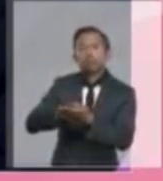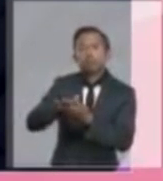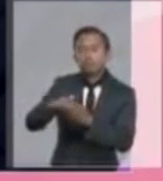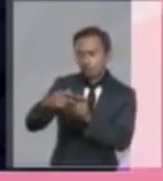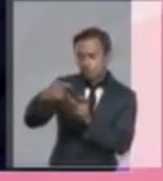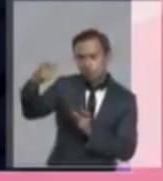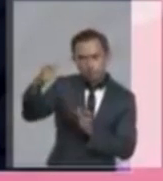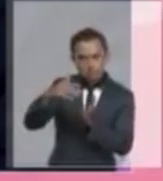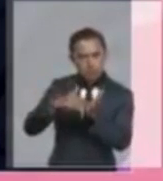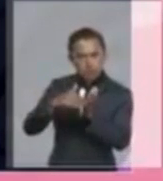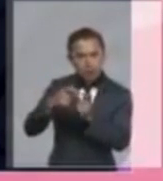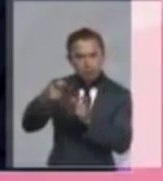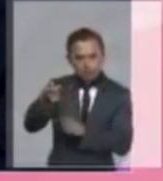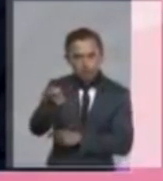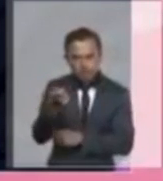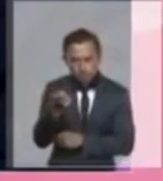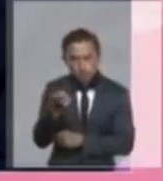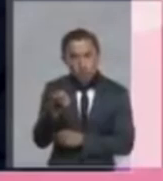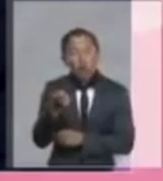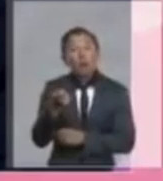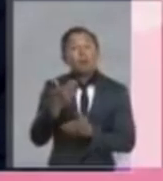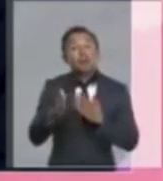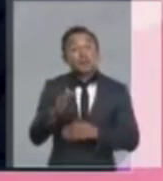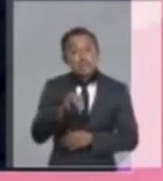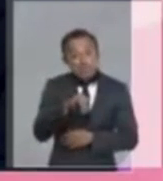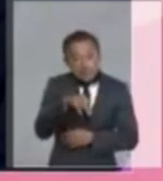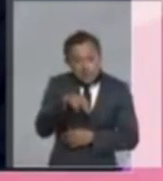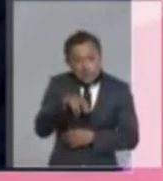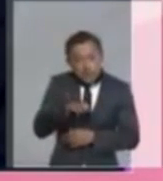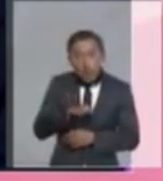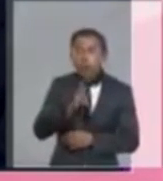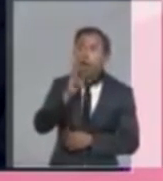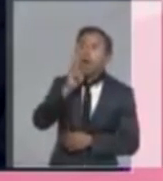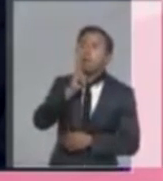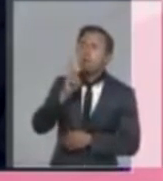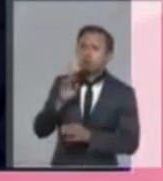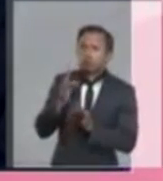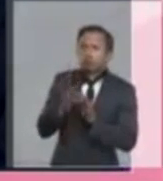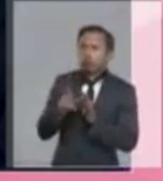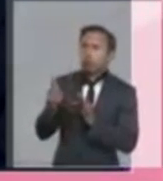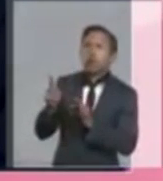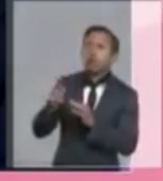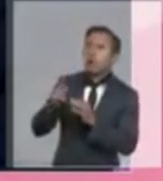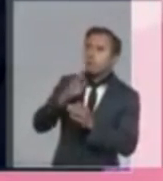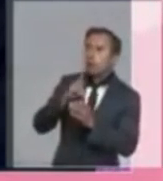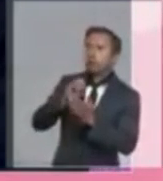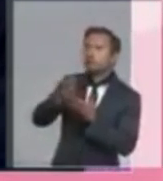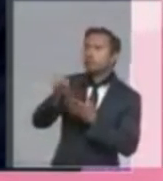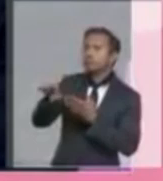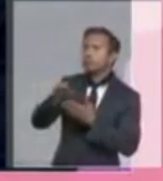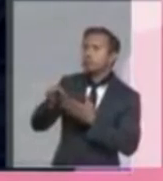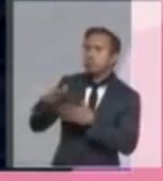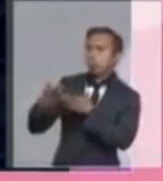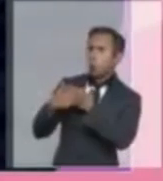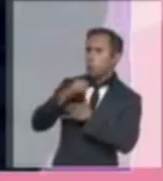tenemos el aviso del INE de que nosotros enviamos eso. Y entonces esa fue la controversia y por esa razón el tribunal